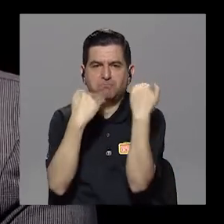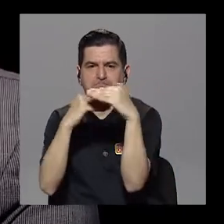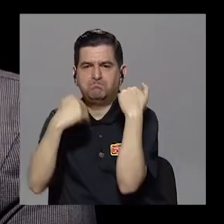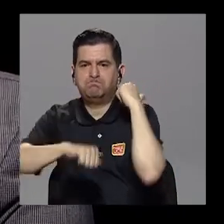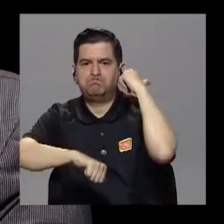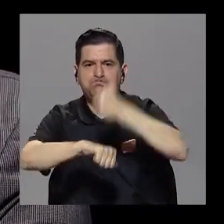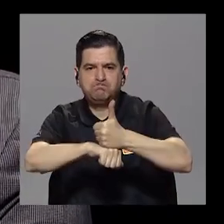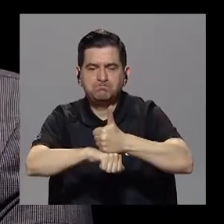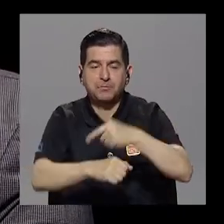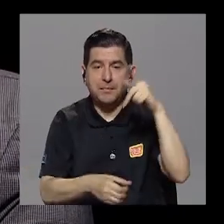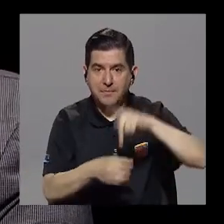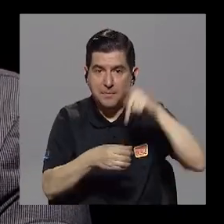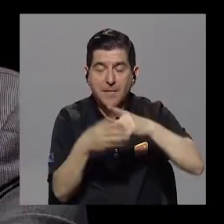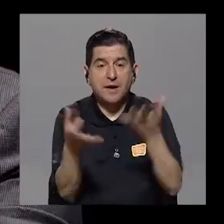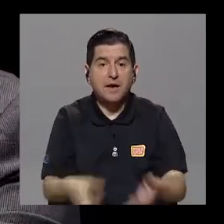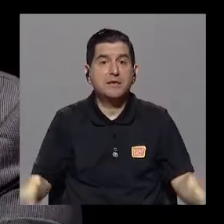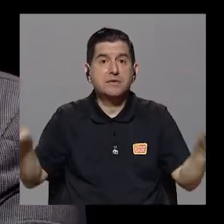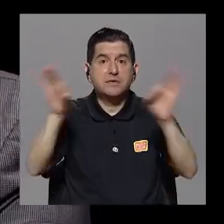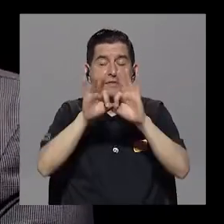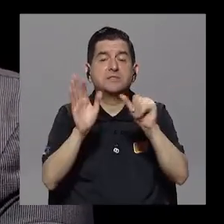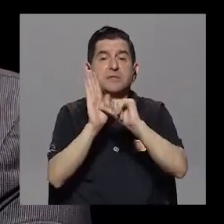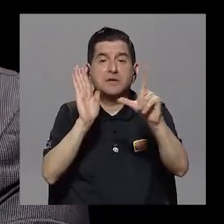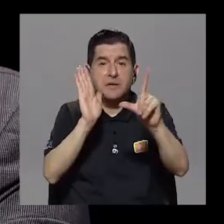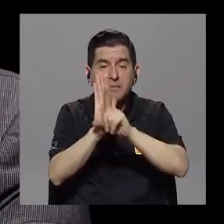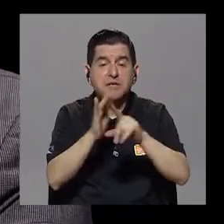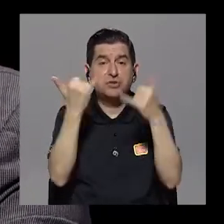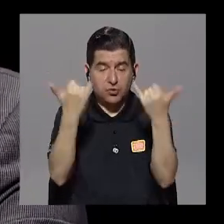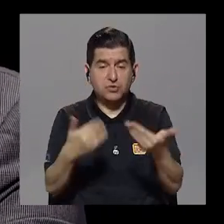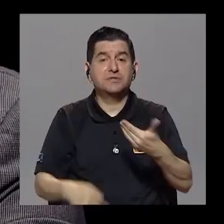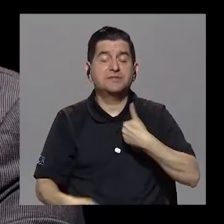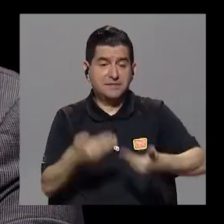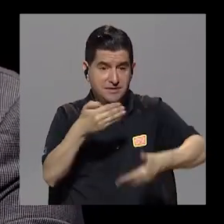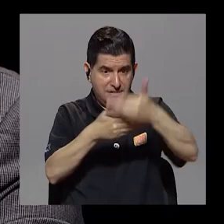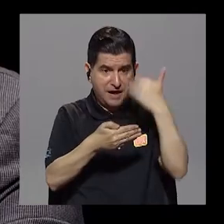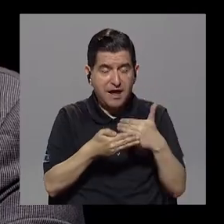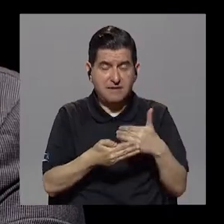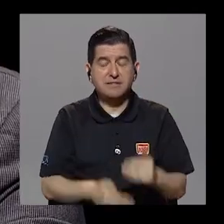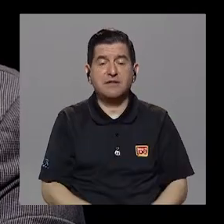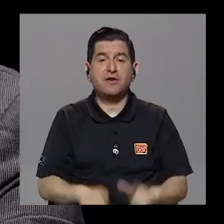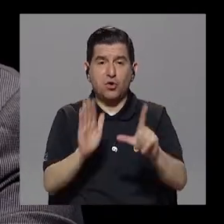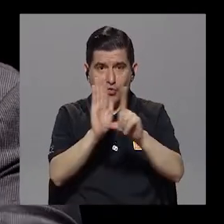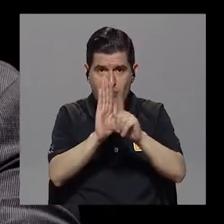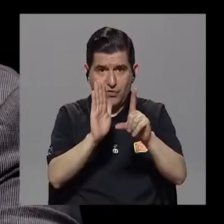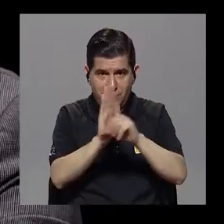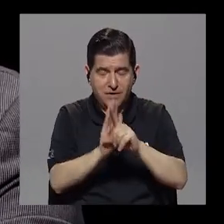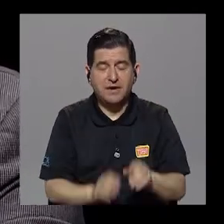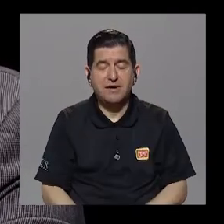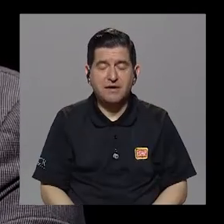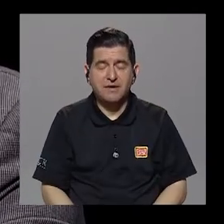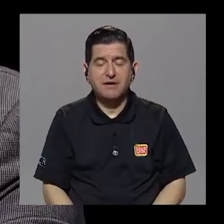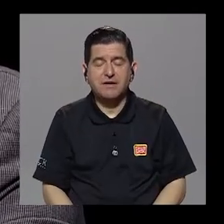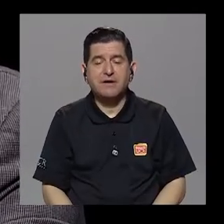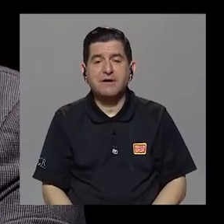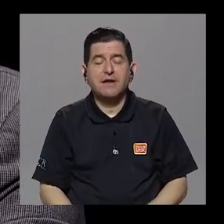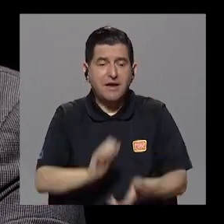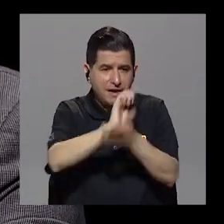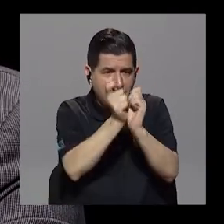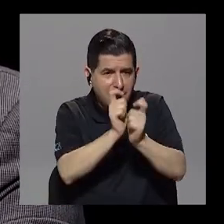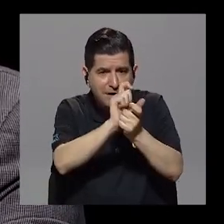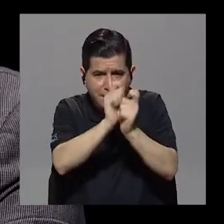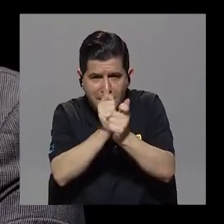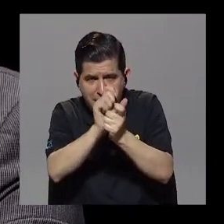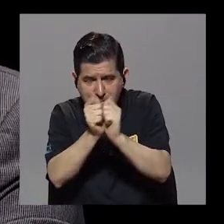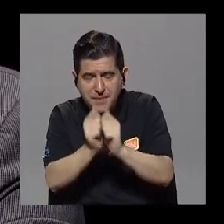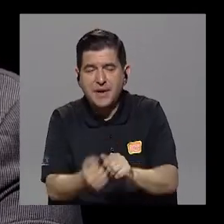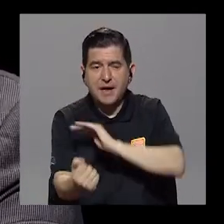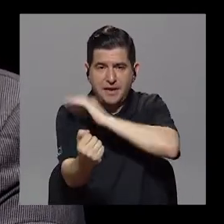Ahí hay una participación importante del Congreso, ya la tuvo, por ejemplo, en la anterior legislatura, cuando modificaron el